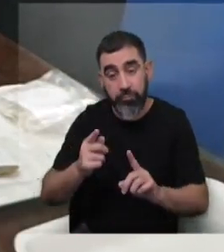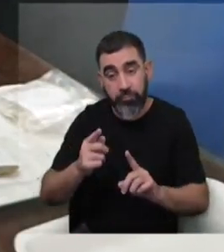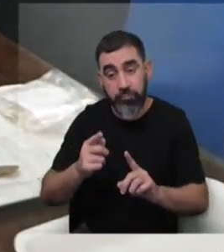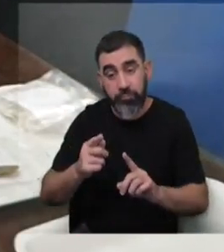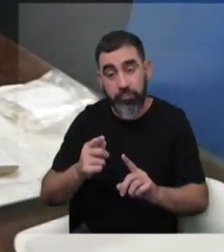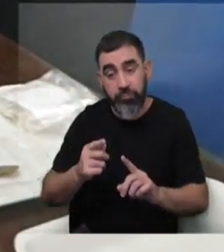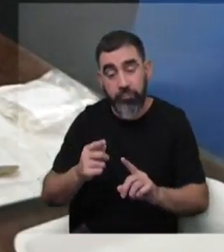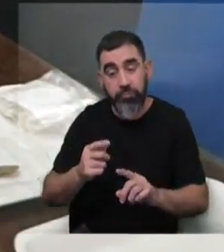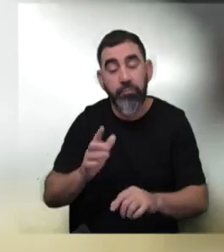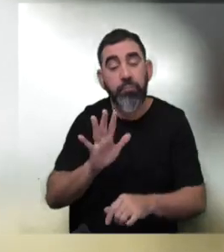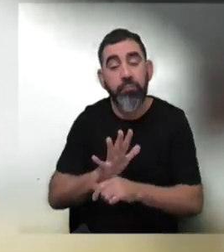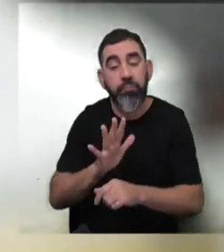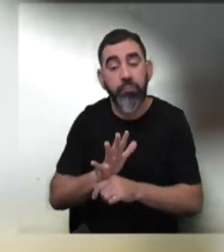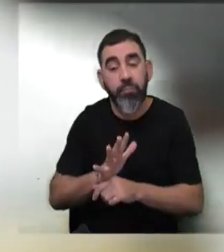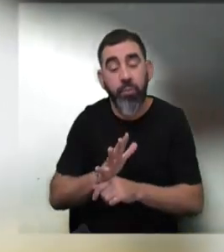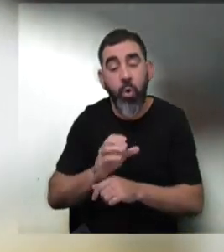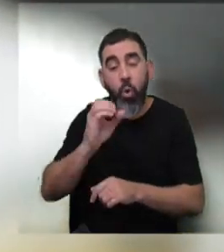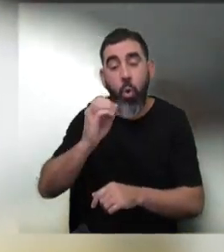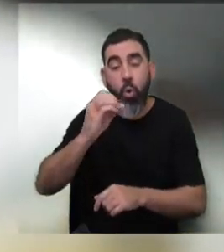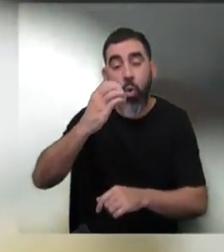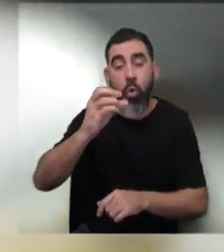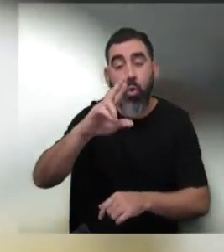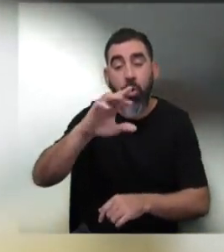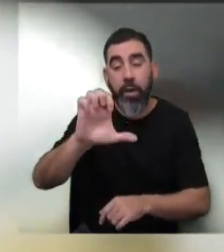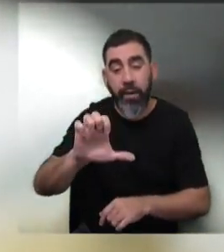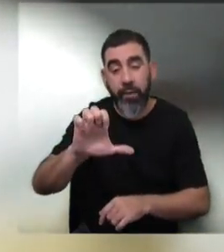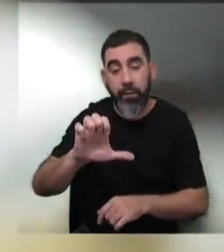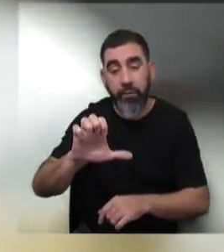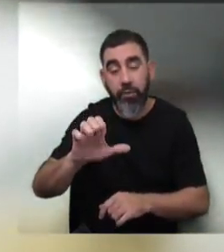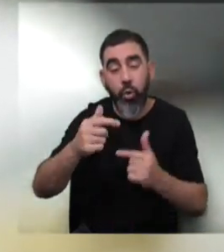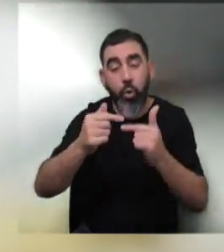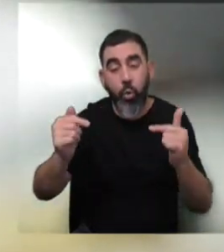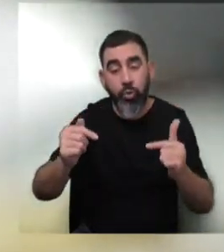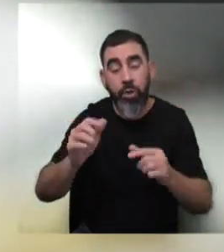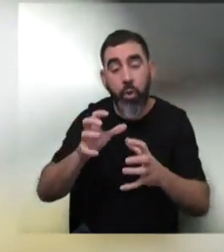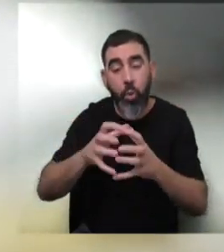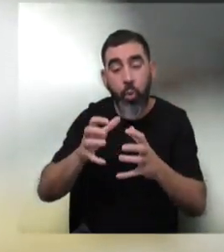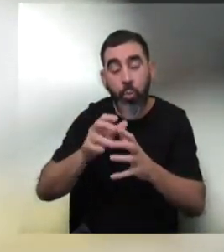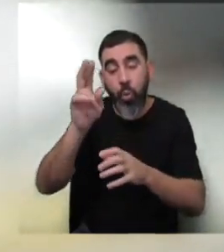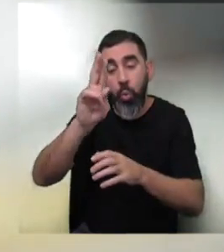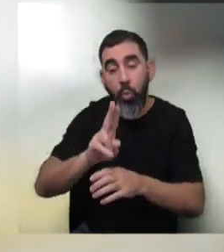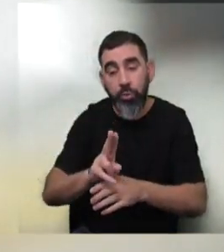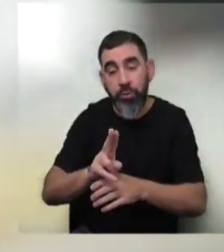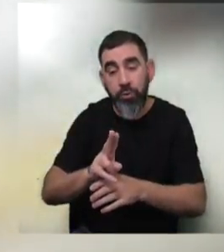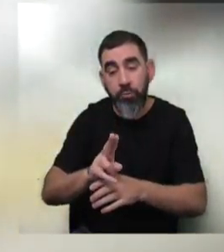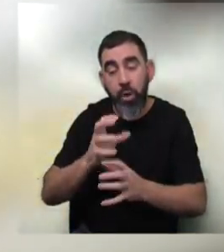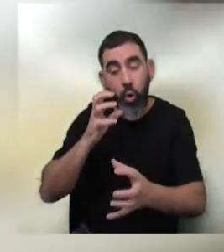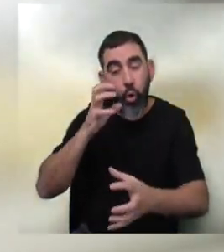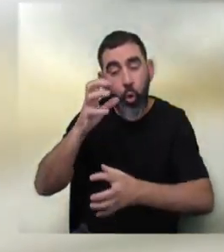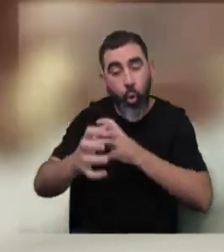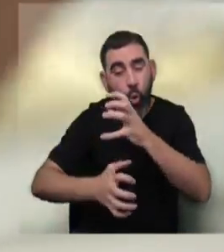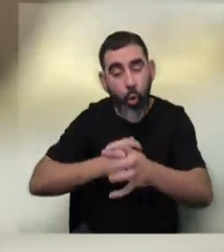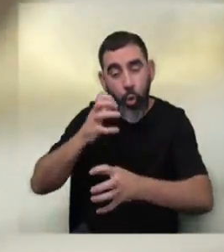son plaquetas de ocre, ¿verdad? Son artefactos que estos grupos usaban para obtener colorantes,